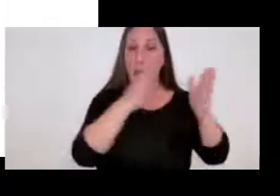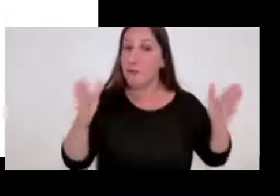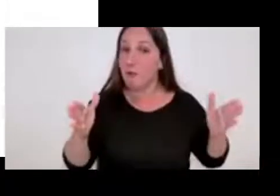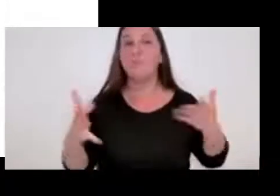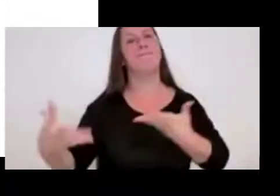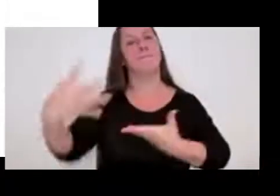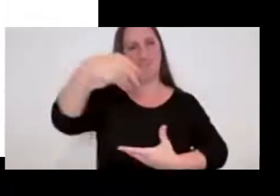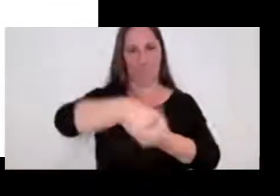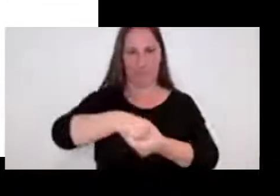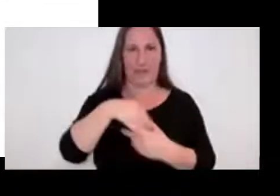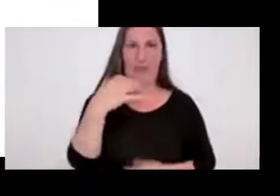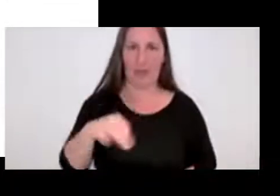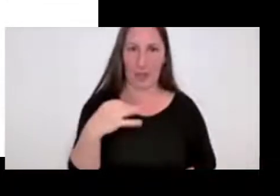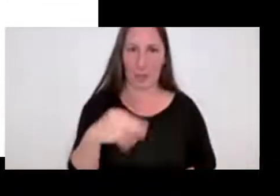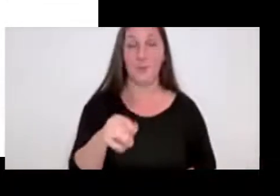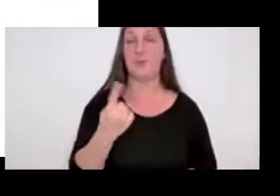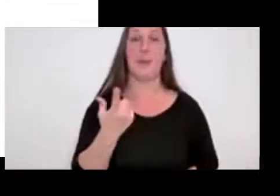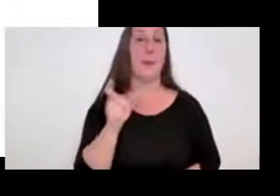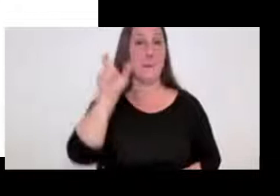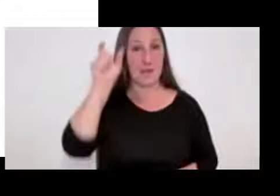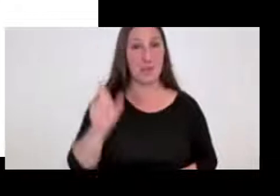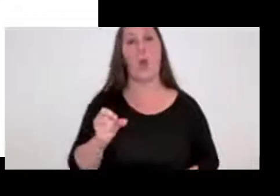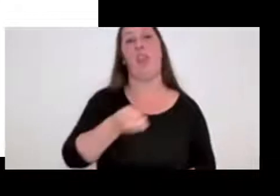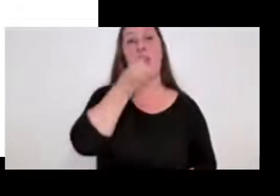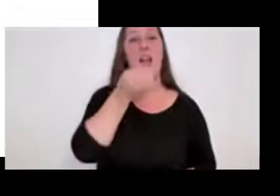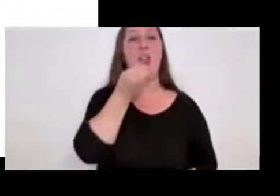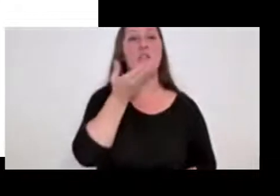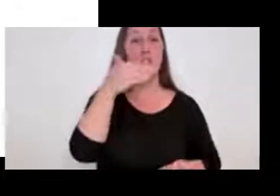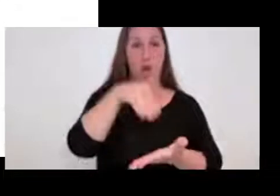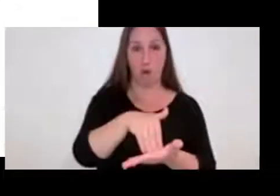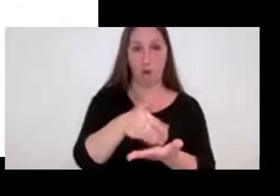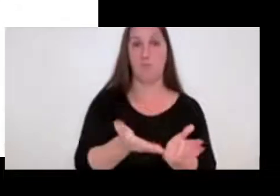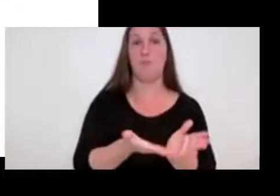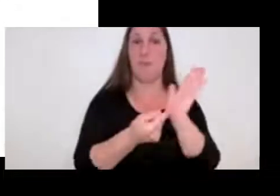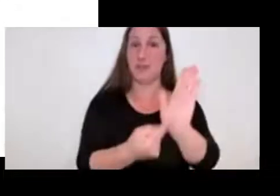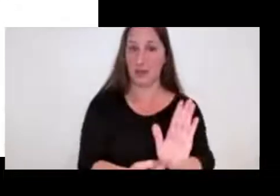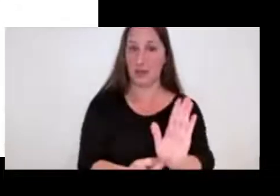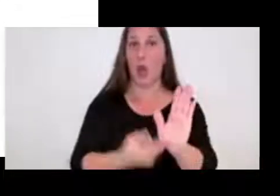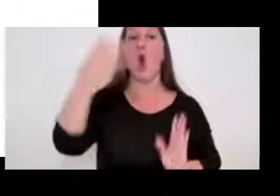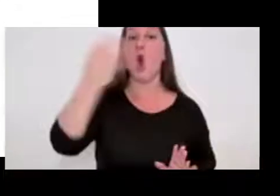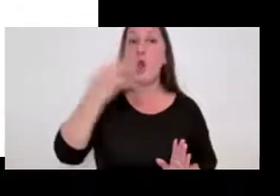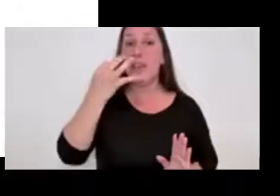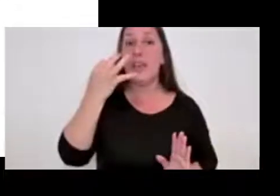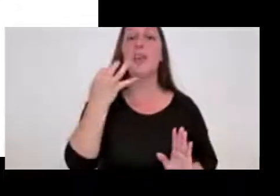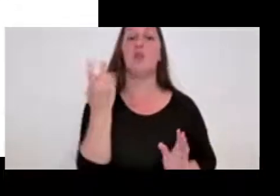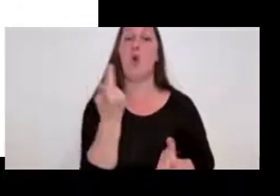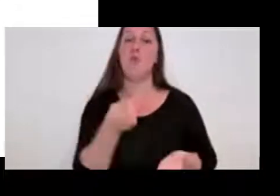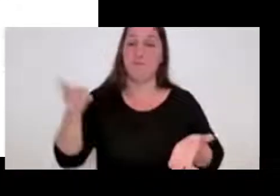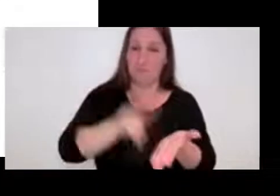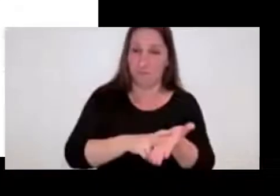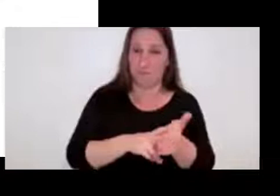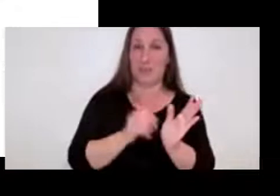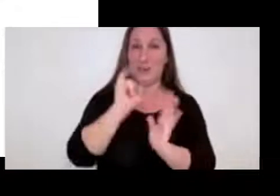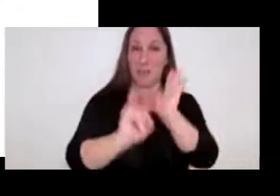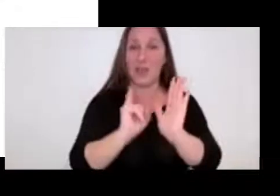Estos sujetos tendrán que presentar sus declaraciones juradas originales y o rectificativas entre el 2 de